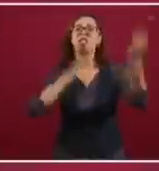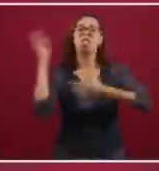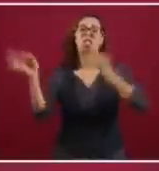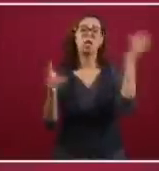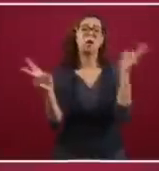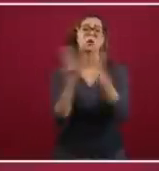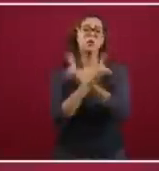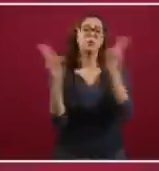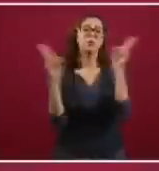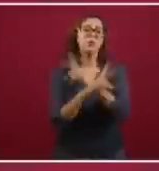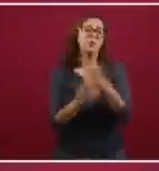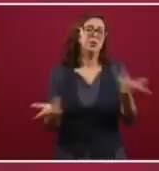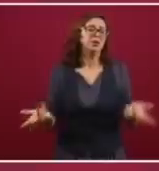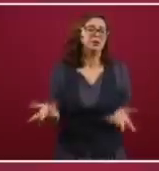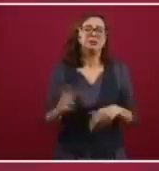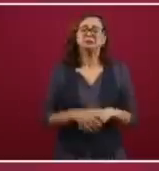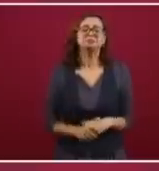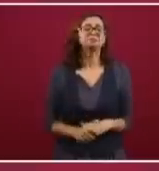Es